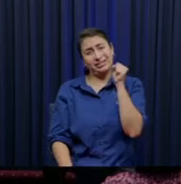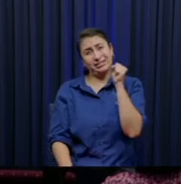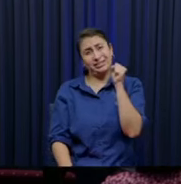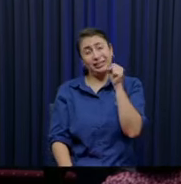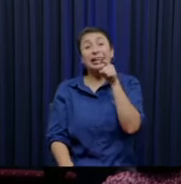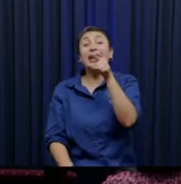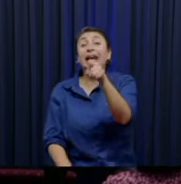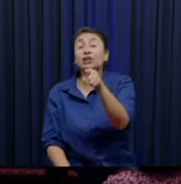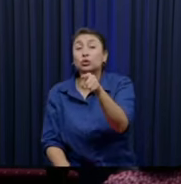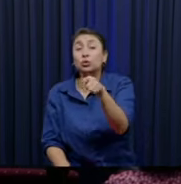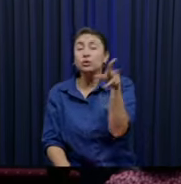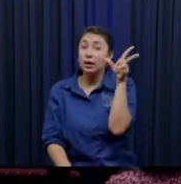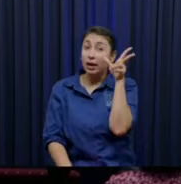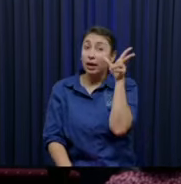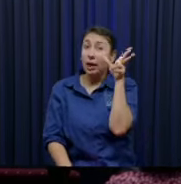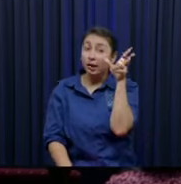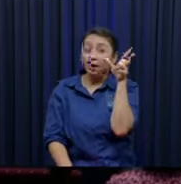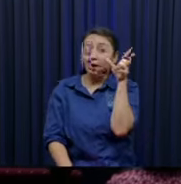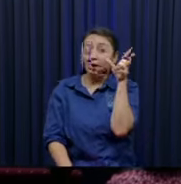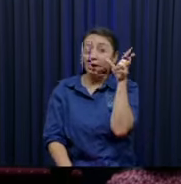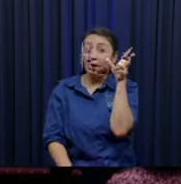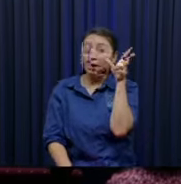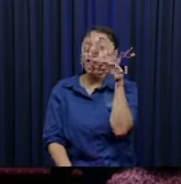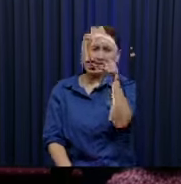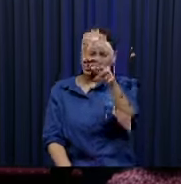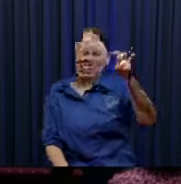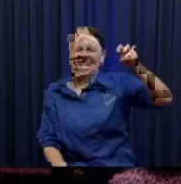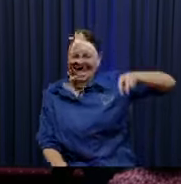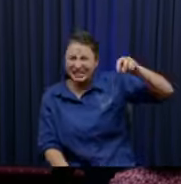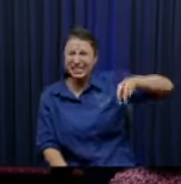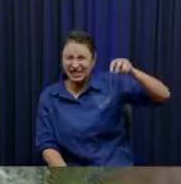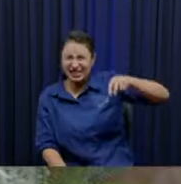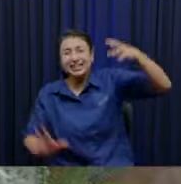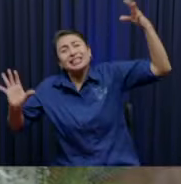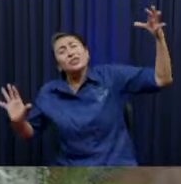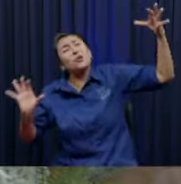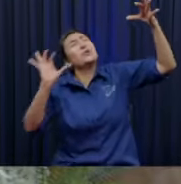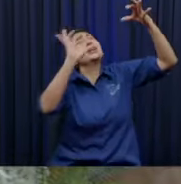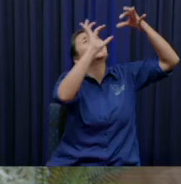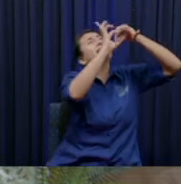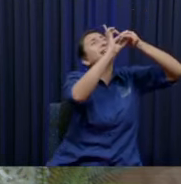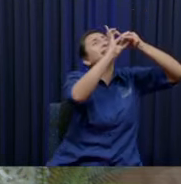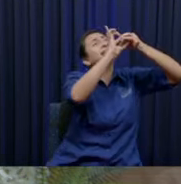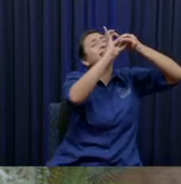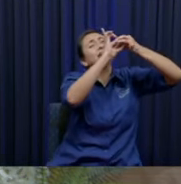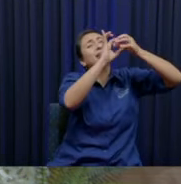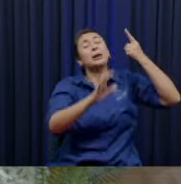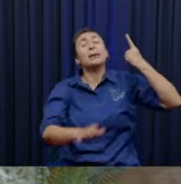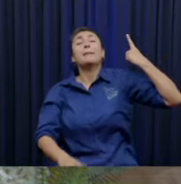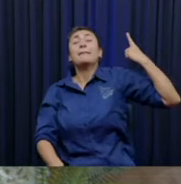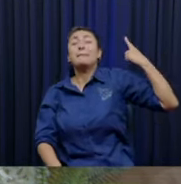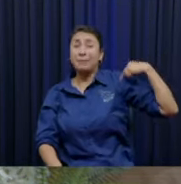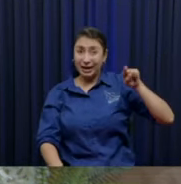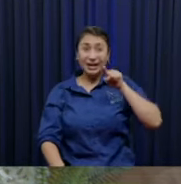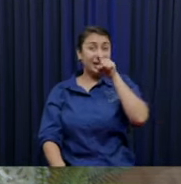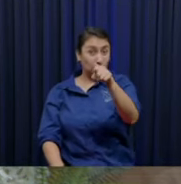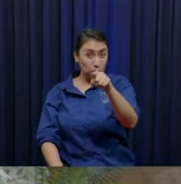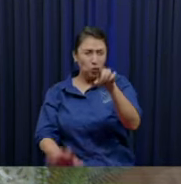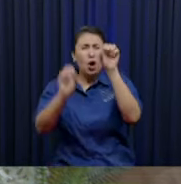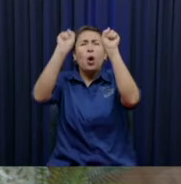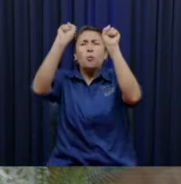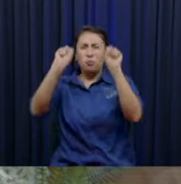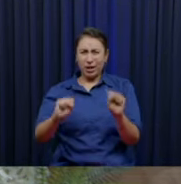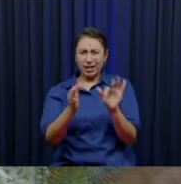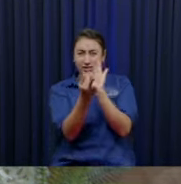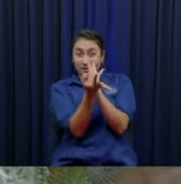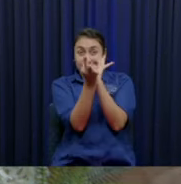te va a golpear en lo más profundo de tu ser, y ese va a ser tu devocional. Pero no solo va a ser tu devocional, porque ese